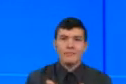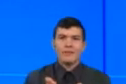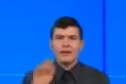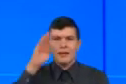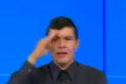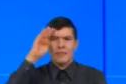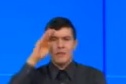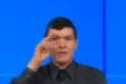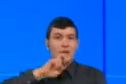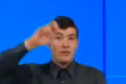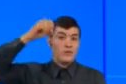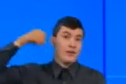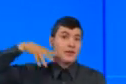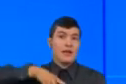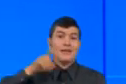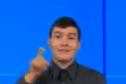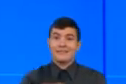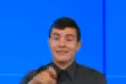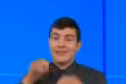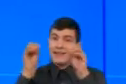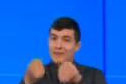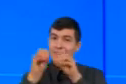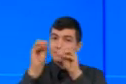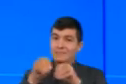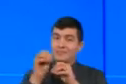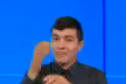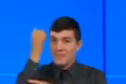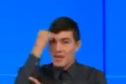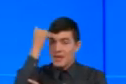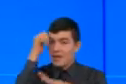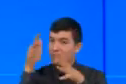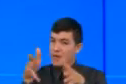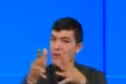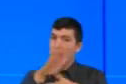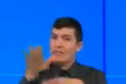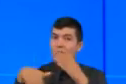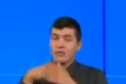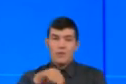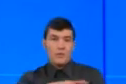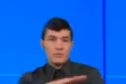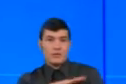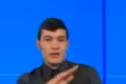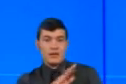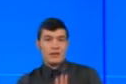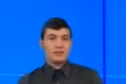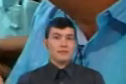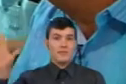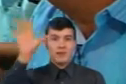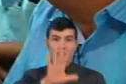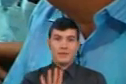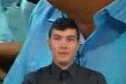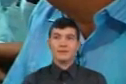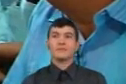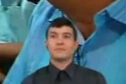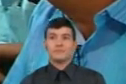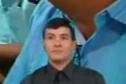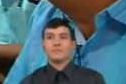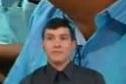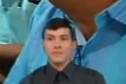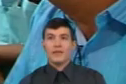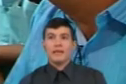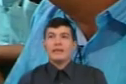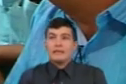del Norte de Santander hace necesaria la capacitación y pedagogía de todos los alcaldes del departamento. Se sigue realizando